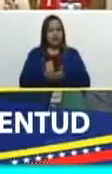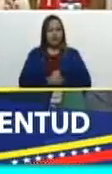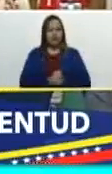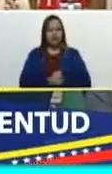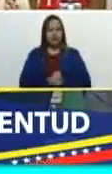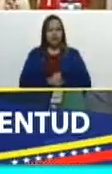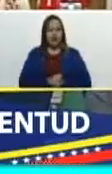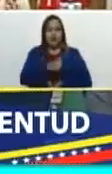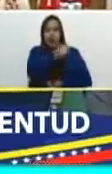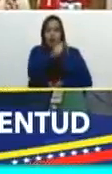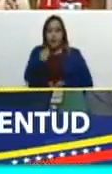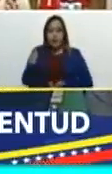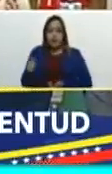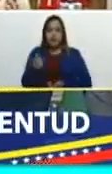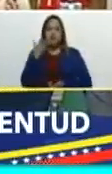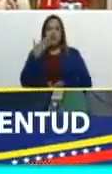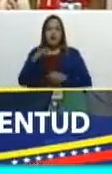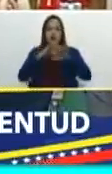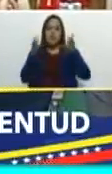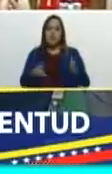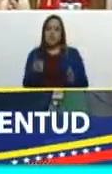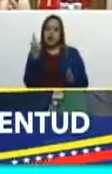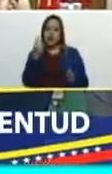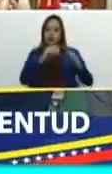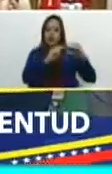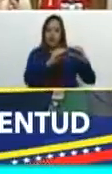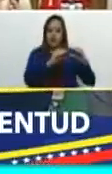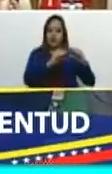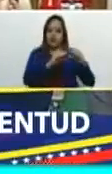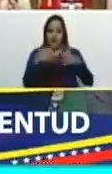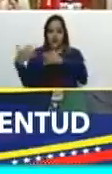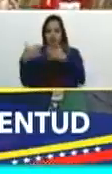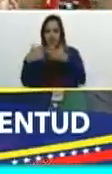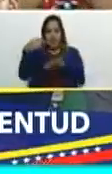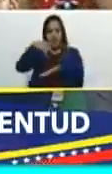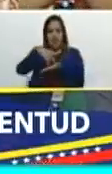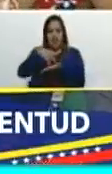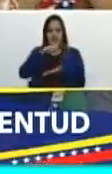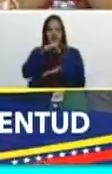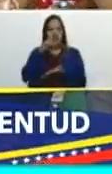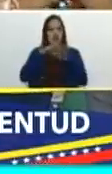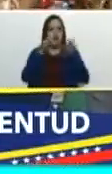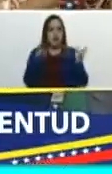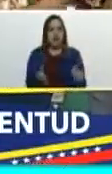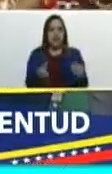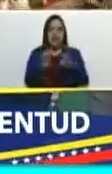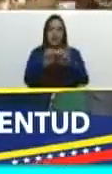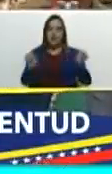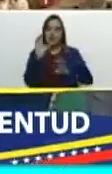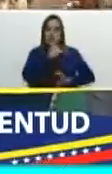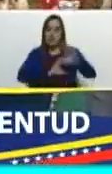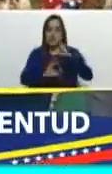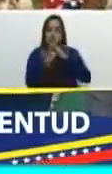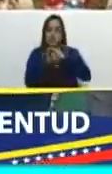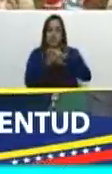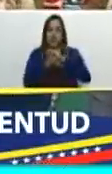cada uno, por lo menos mesa 1, la mesa de la batalla de Carabobo, educación, ciencia y